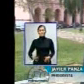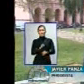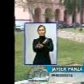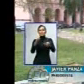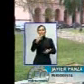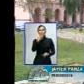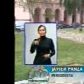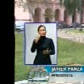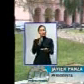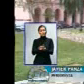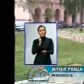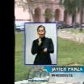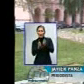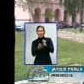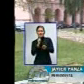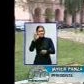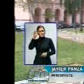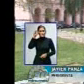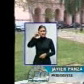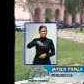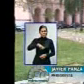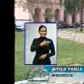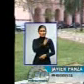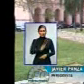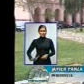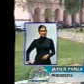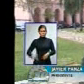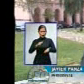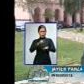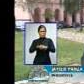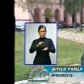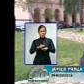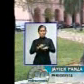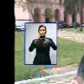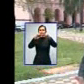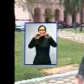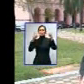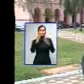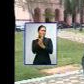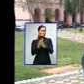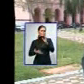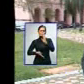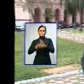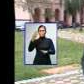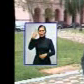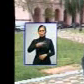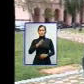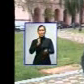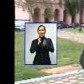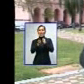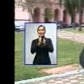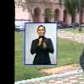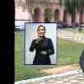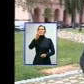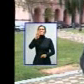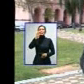semana último estuvo conversando con Nicanor Duarte, fruto presidente de la República, con respecto a su salida. Hablaba Pedro Ferreira de